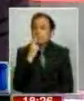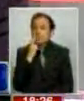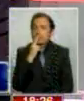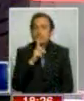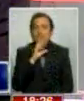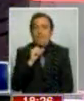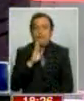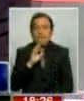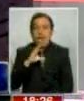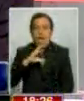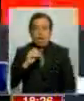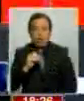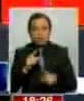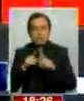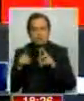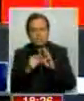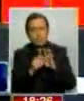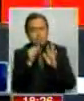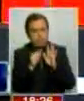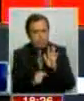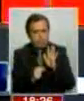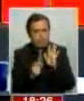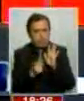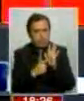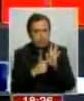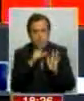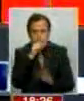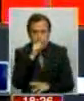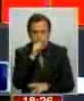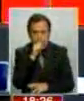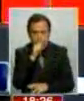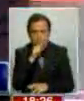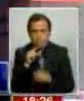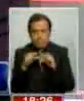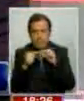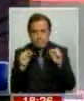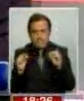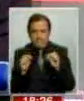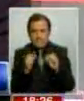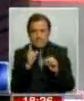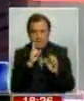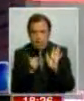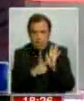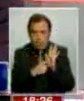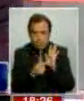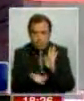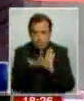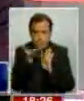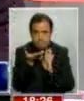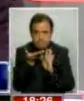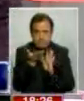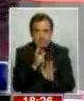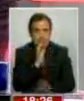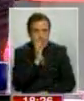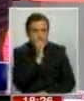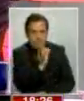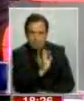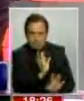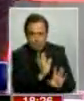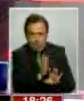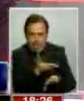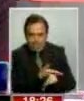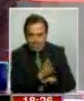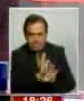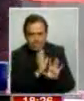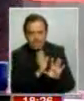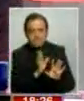digamos, por una segunda oportunidad. O sea, ¿podría tener el pollo con papas fritas impuesto? Mira, yo no estoy adelantándote eso, te estoy diciendo